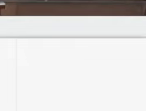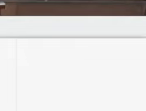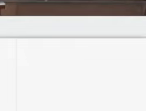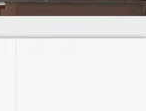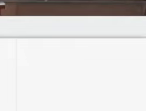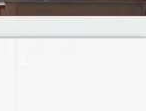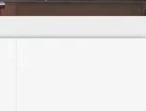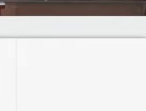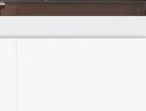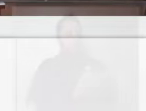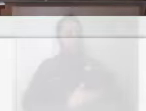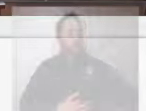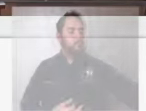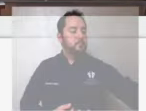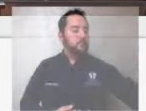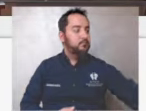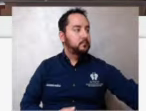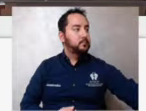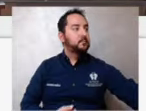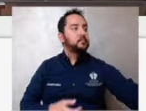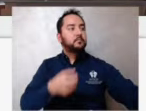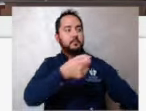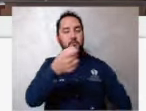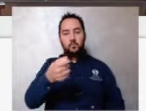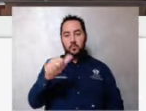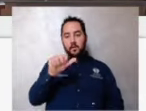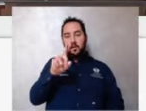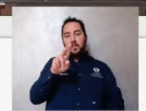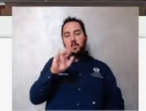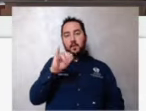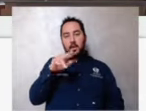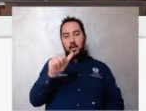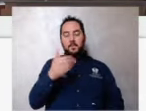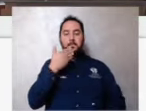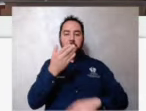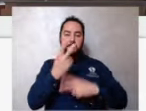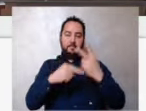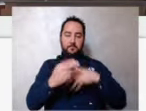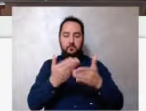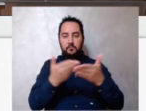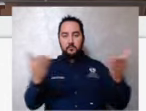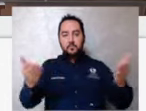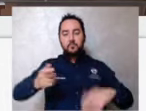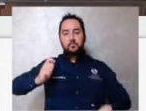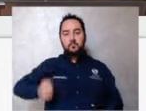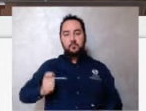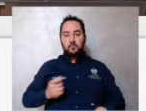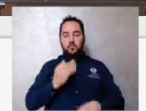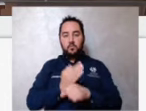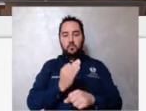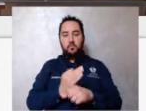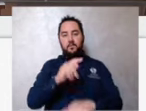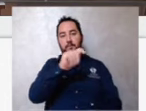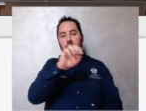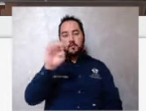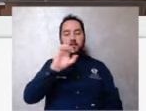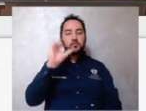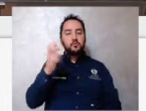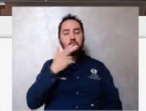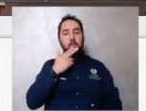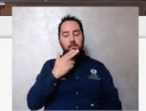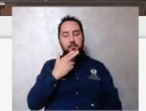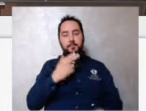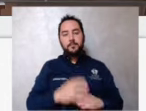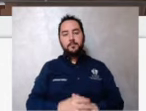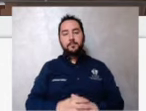Les saluda con mucho gusto Adriana Márquez. Sean bienvenidas y bienvenidos a la sesión pública de resolución del Tribunal Estatal Electoral de